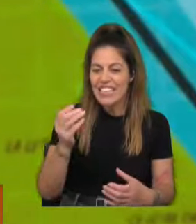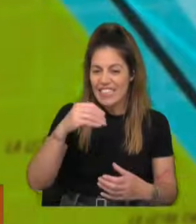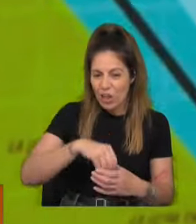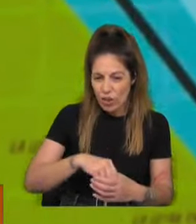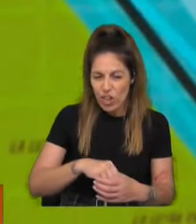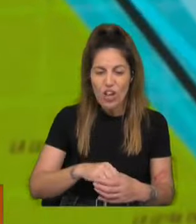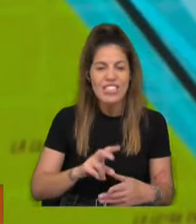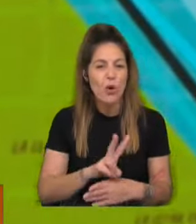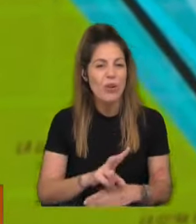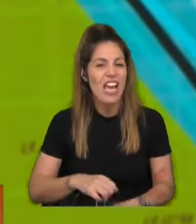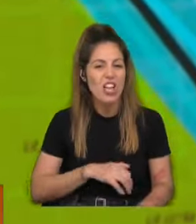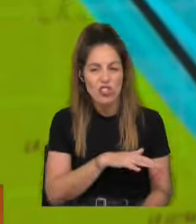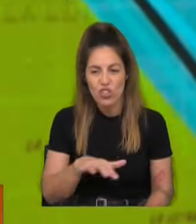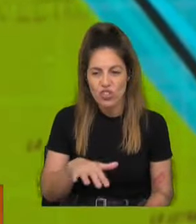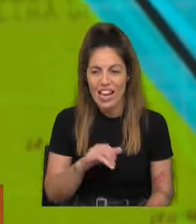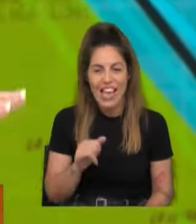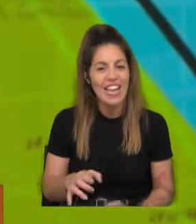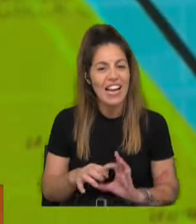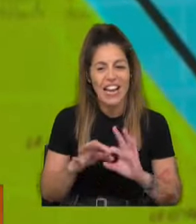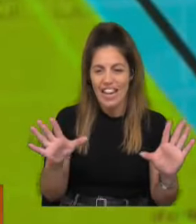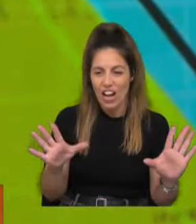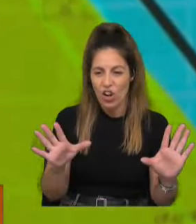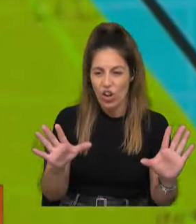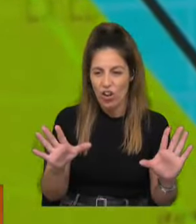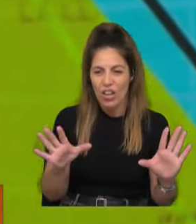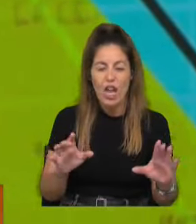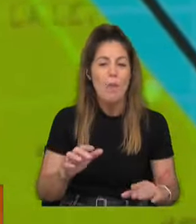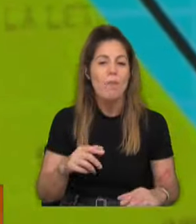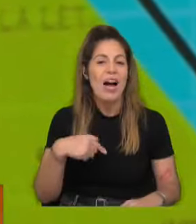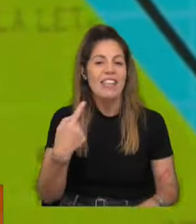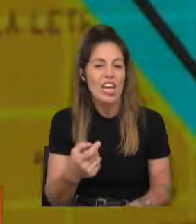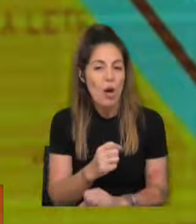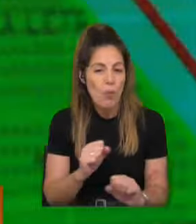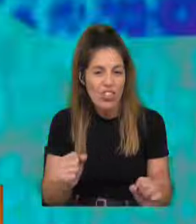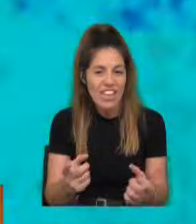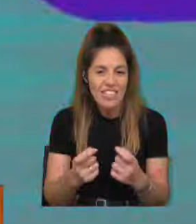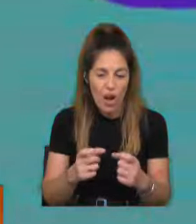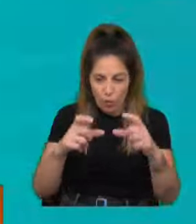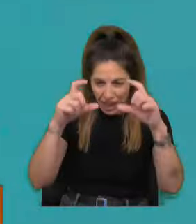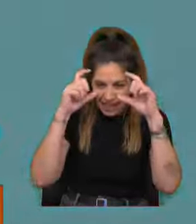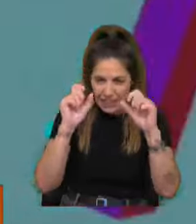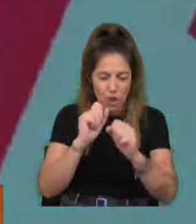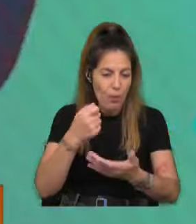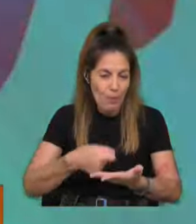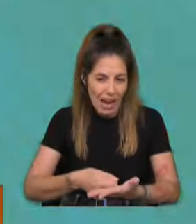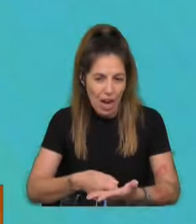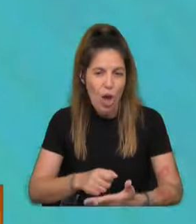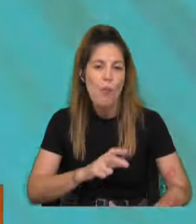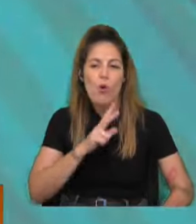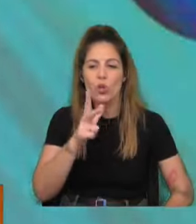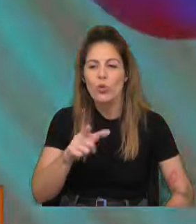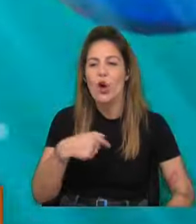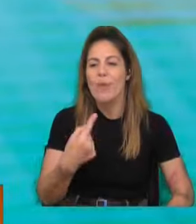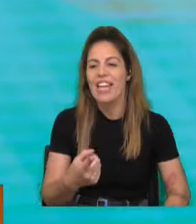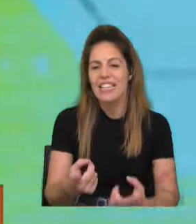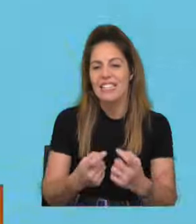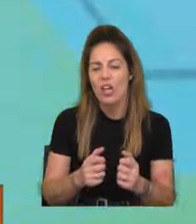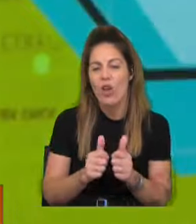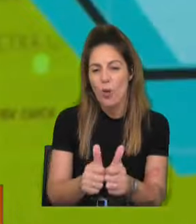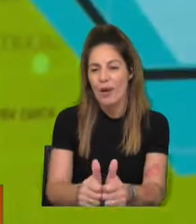claro este que ya sea por que el día de mañana puedes precisar un par de lentes y no te los puedas pagar porque tu hijo el día de mañana precisa una